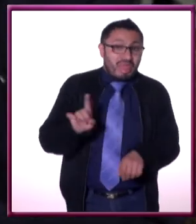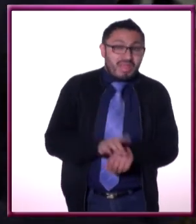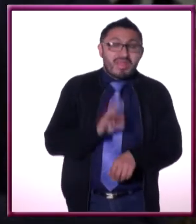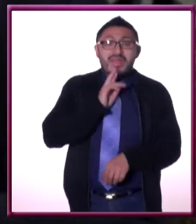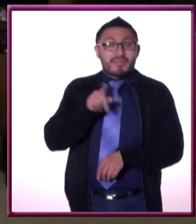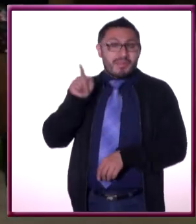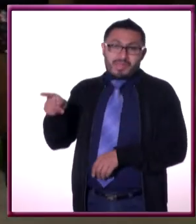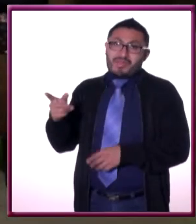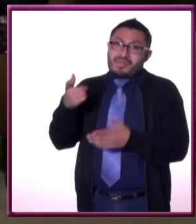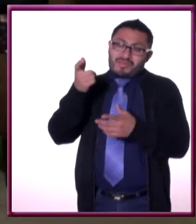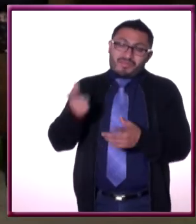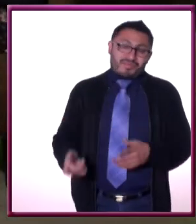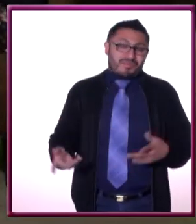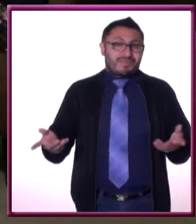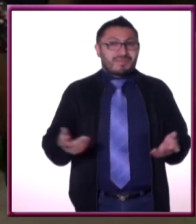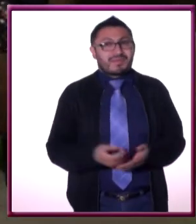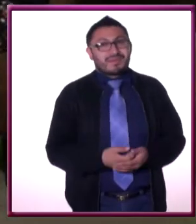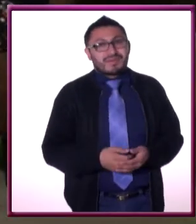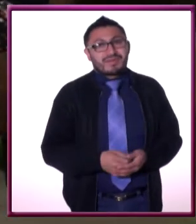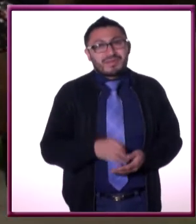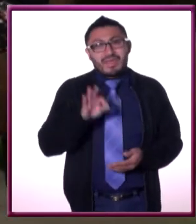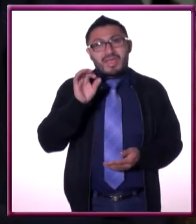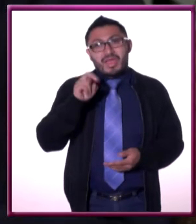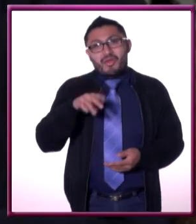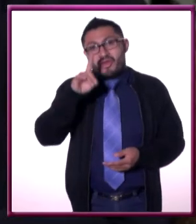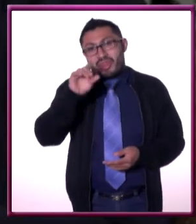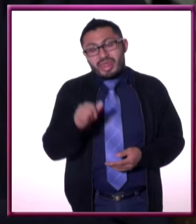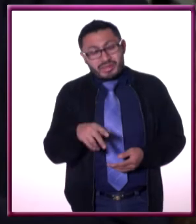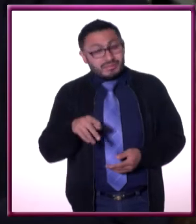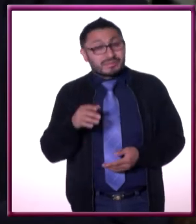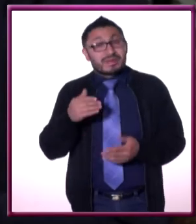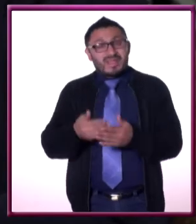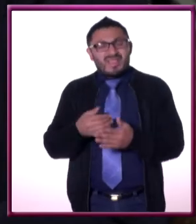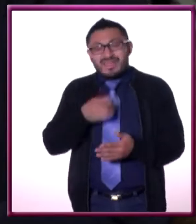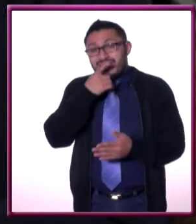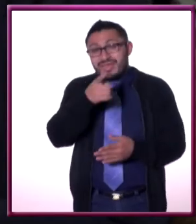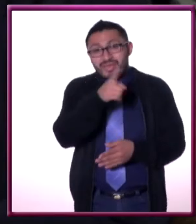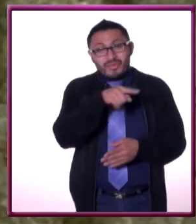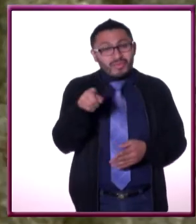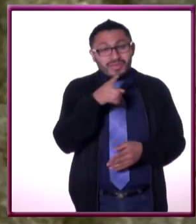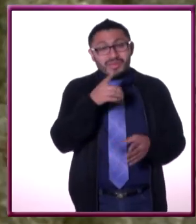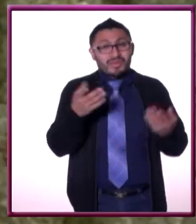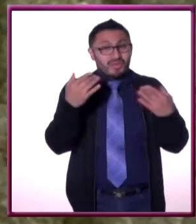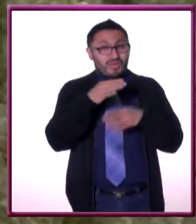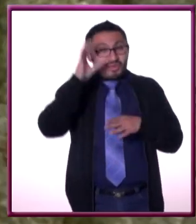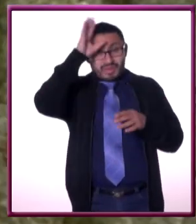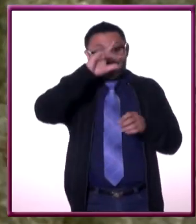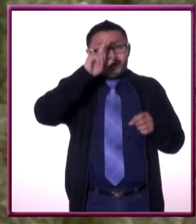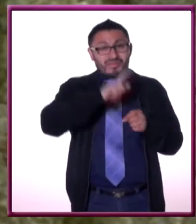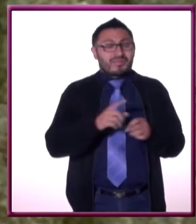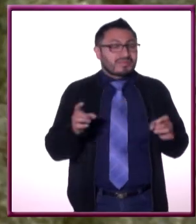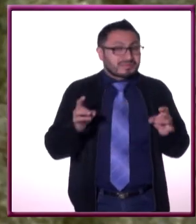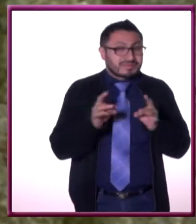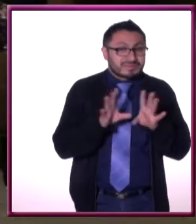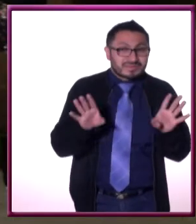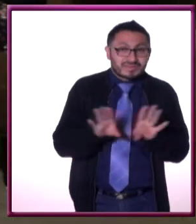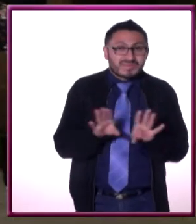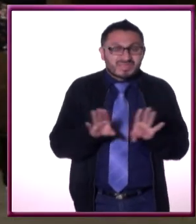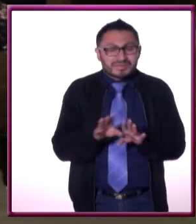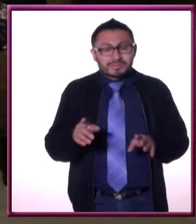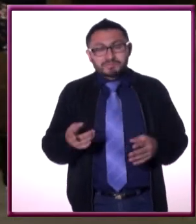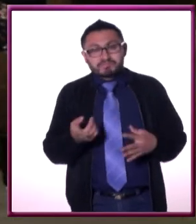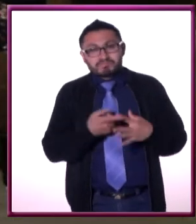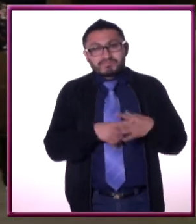mejor vamos a la fonda, ¿no? Sí, por supuesto. Sí. Oye, y hablaba al principio del programa de una cuestión cultural, que de pronto